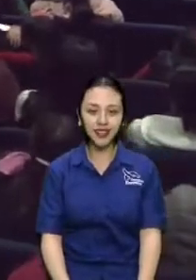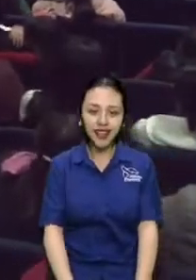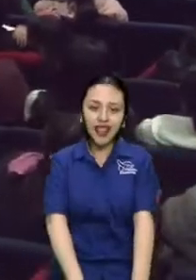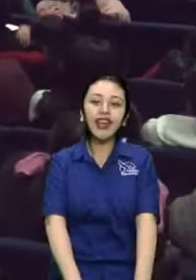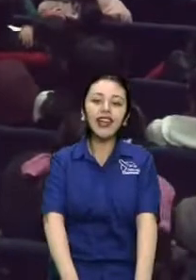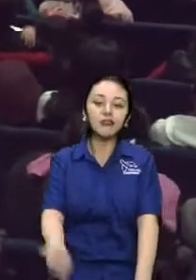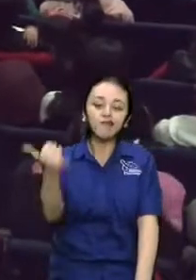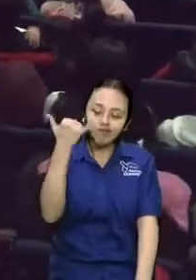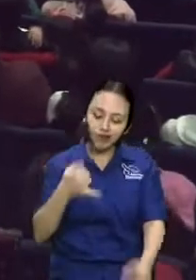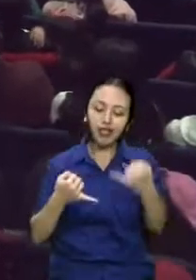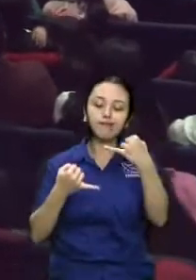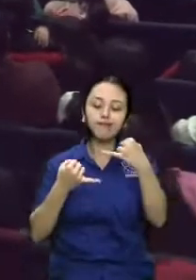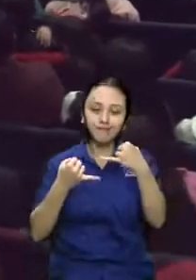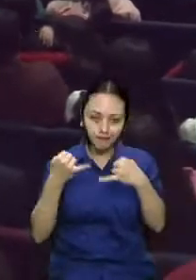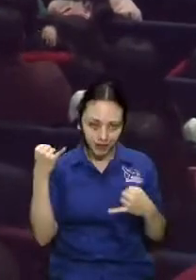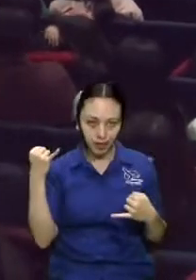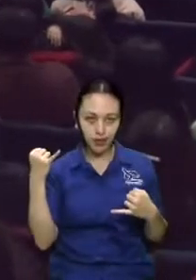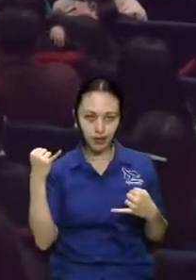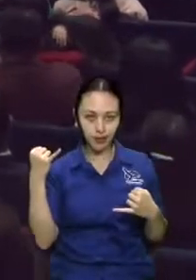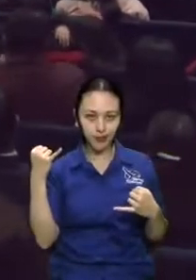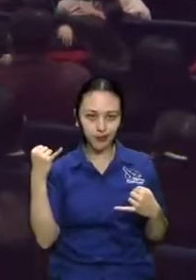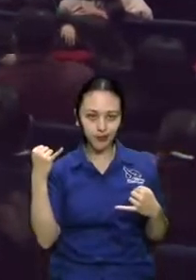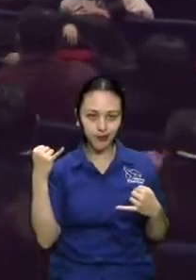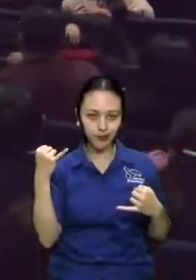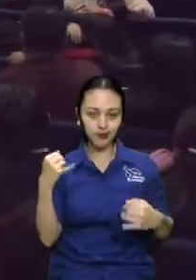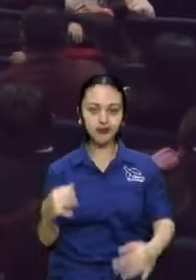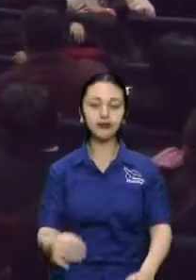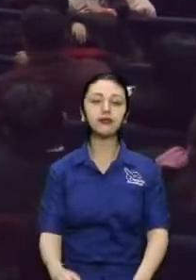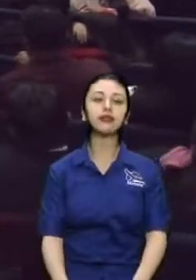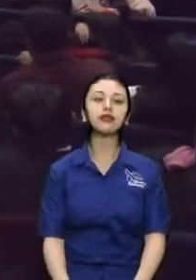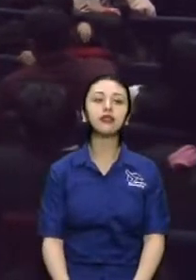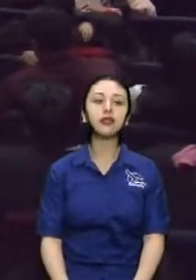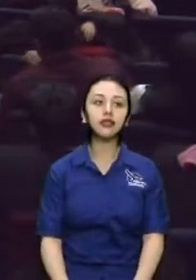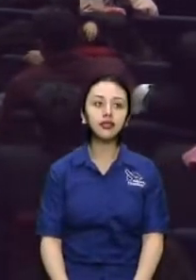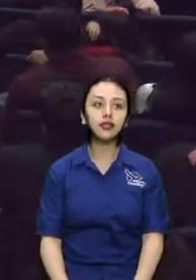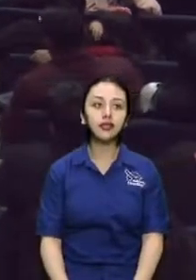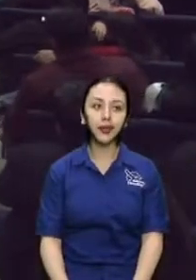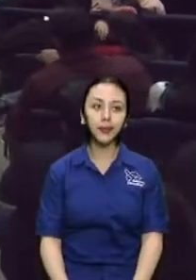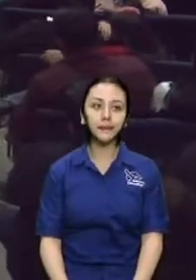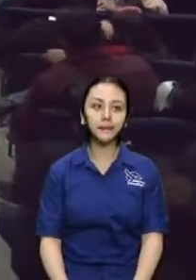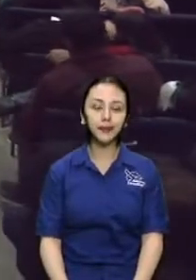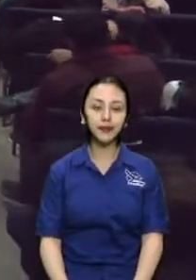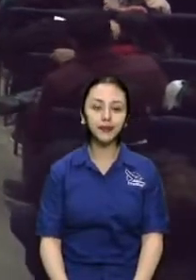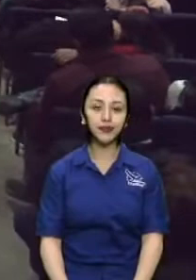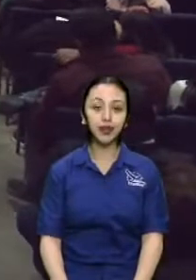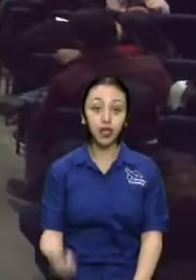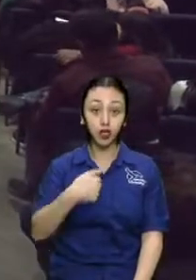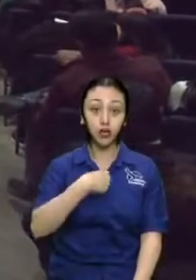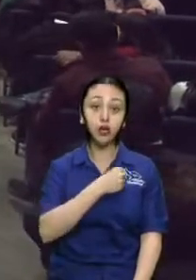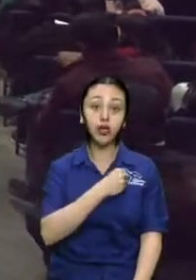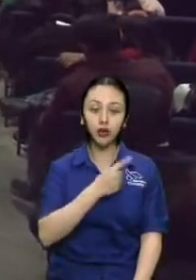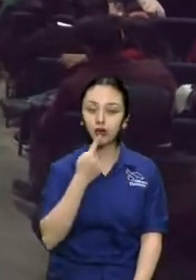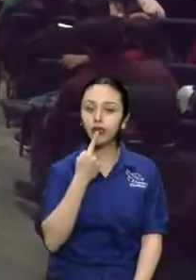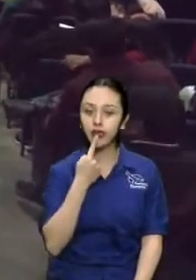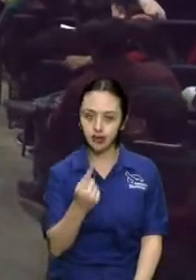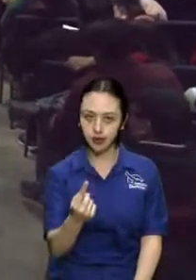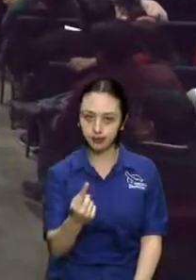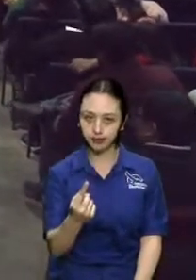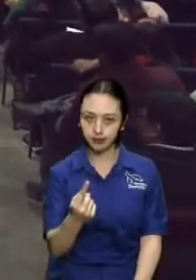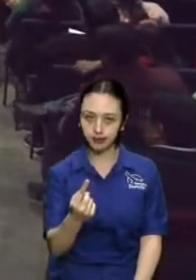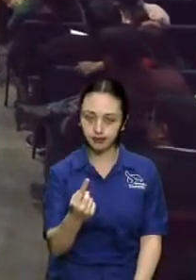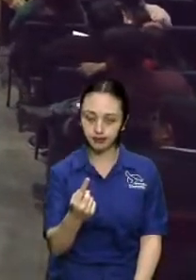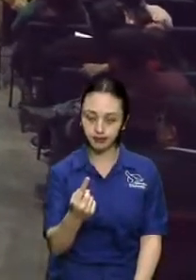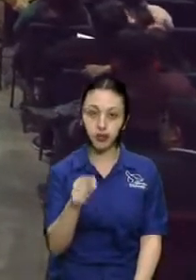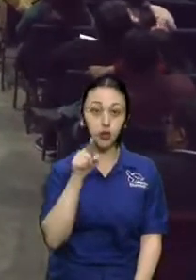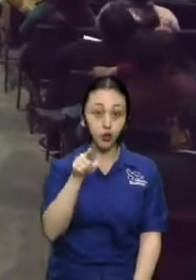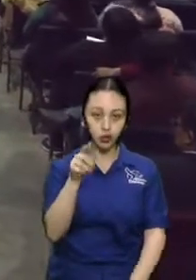acá, va, mire, ya lo apagué. Hermanos de la alabanza, vengan para acá, pero les quiero decir esto, les